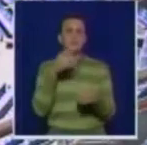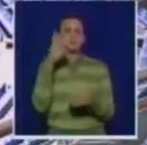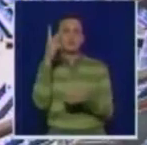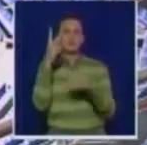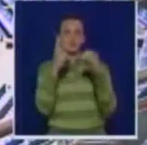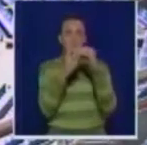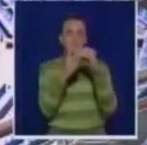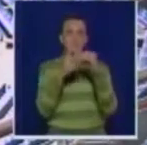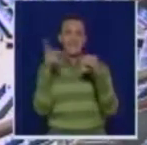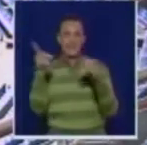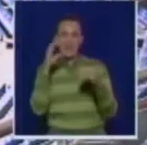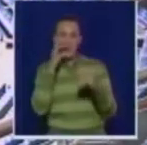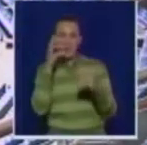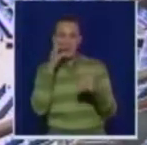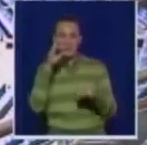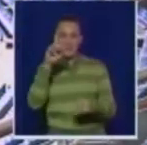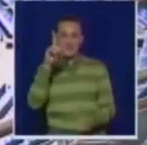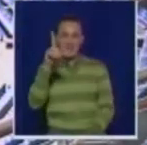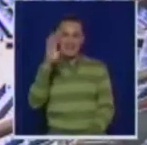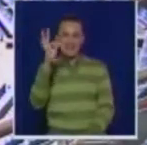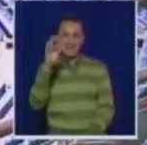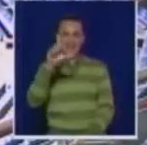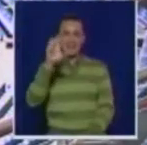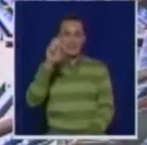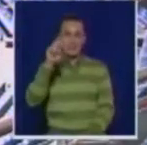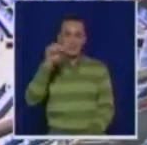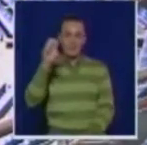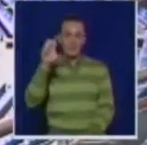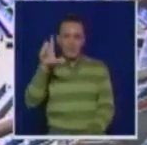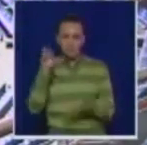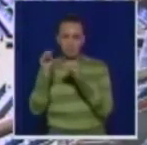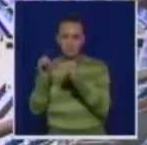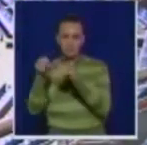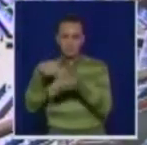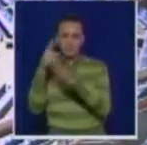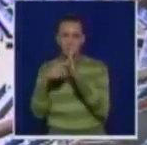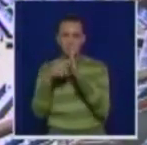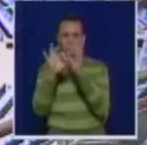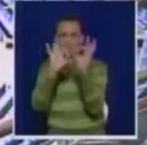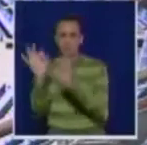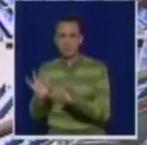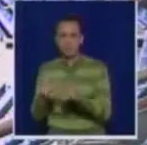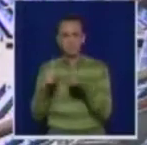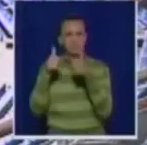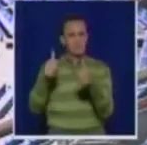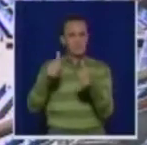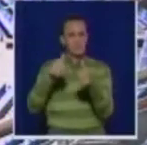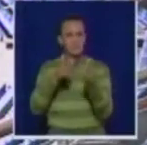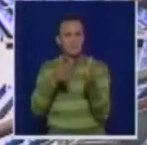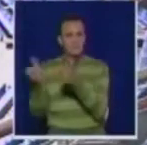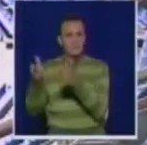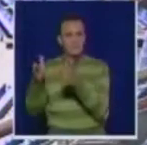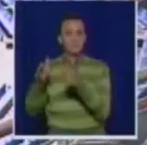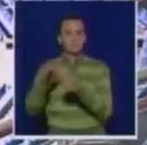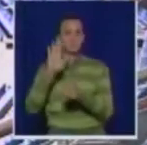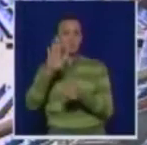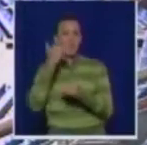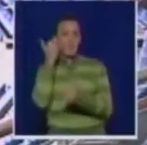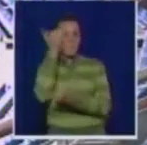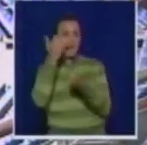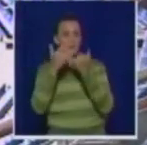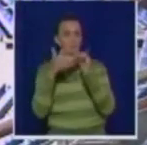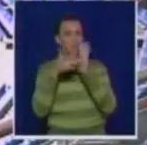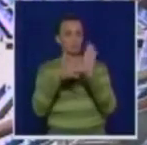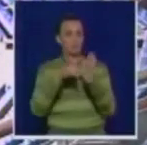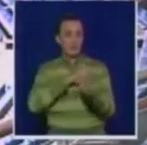equipo de Leonel Álvarez se vio ordenado, claro y contundente. Y con su presentación dejó la imagen de un equipo que tiene equilibrio